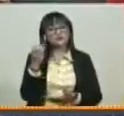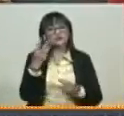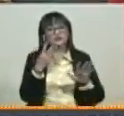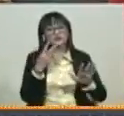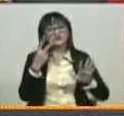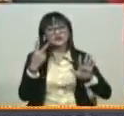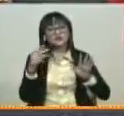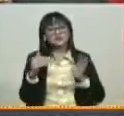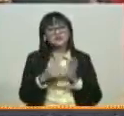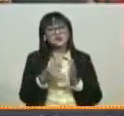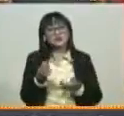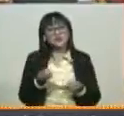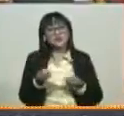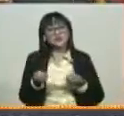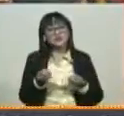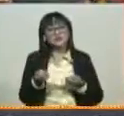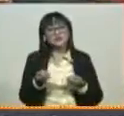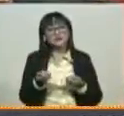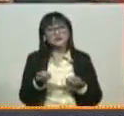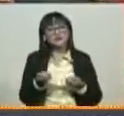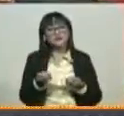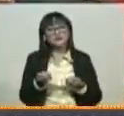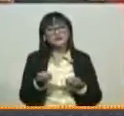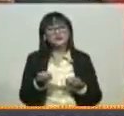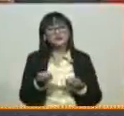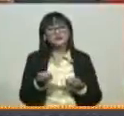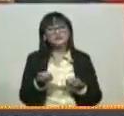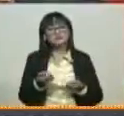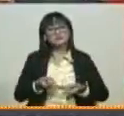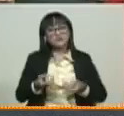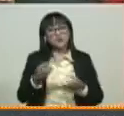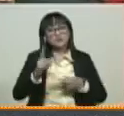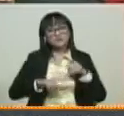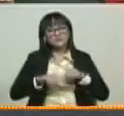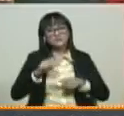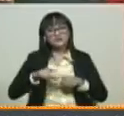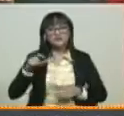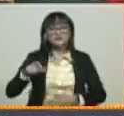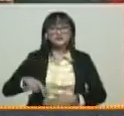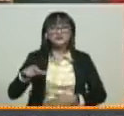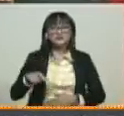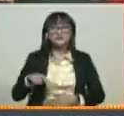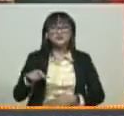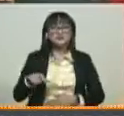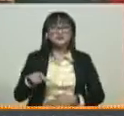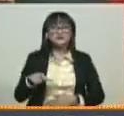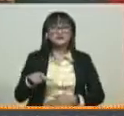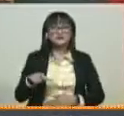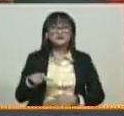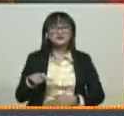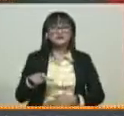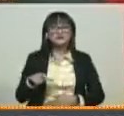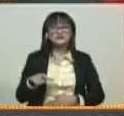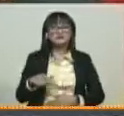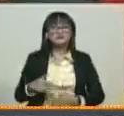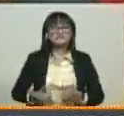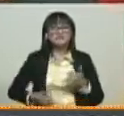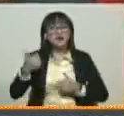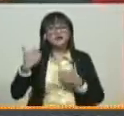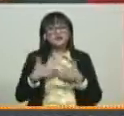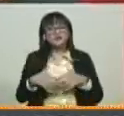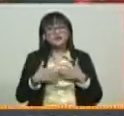487 mil bolívares para los insumos necesarios para elevar la